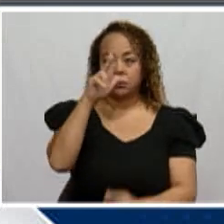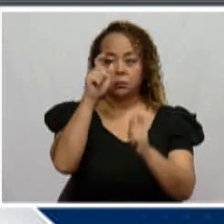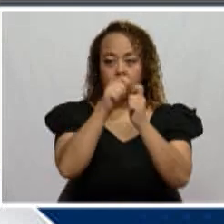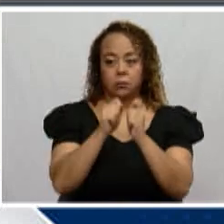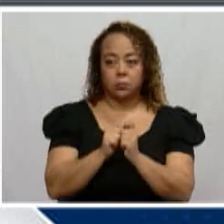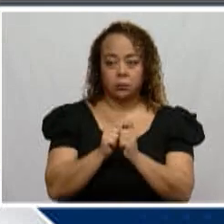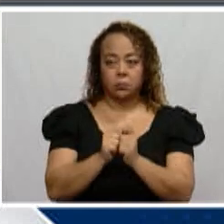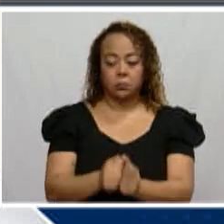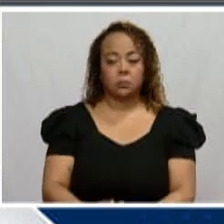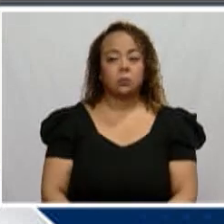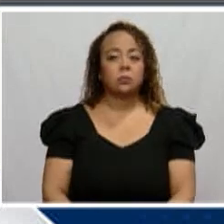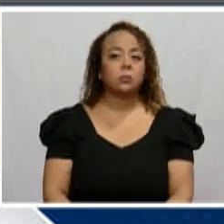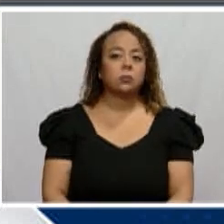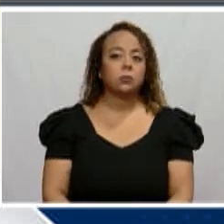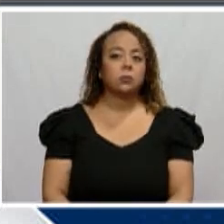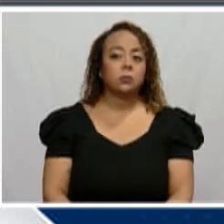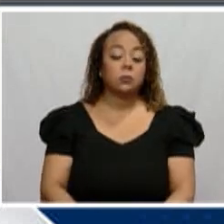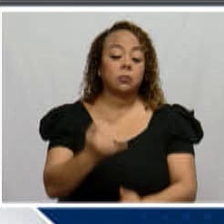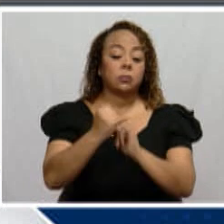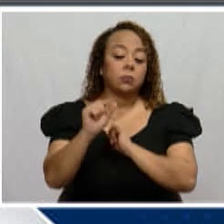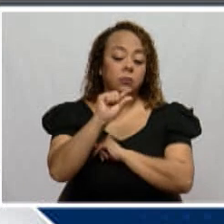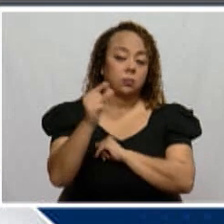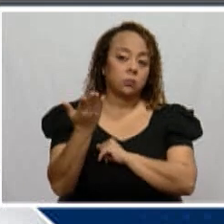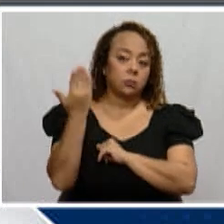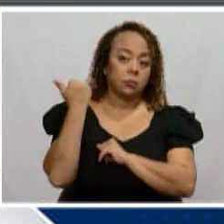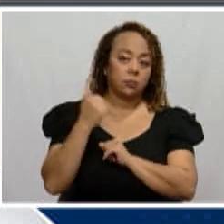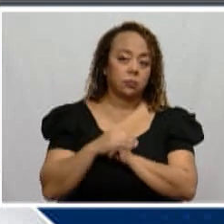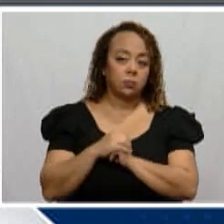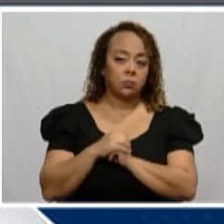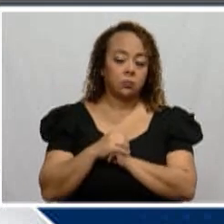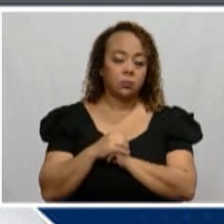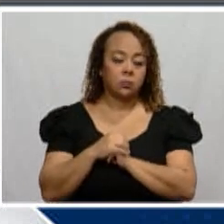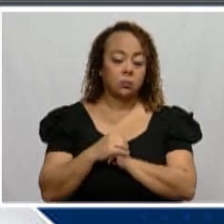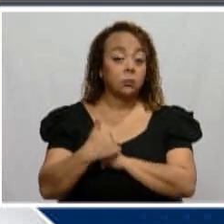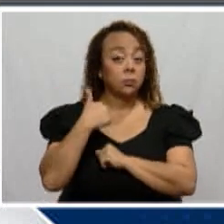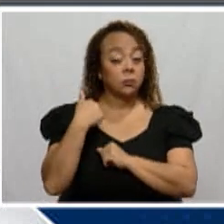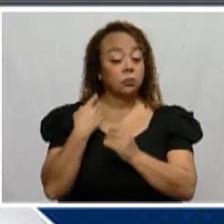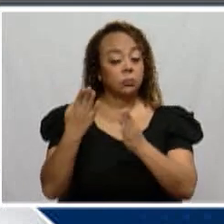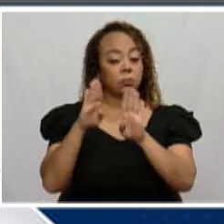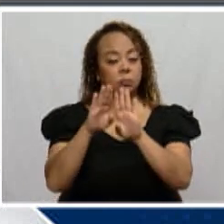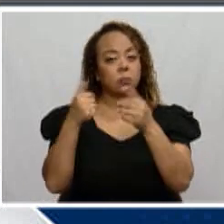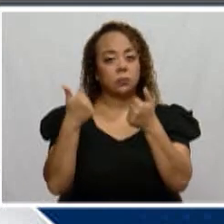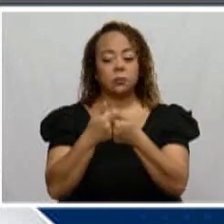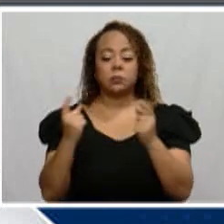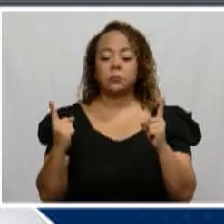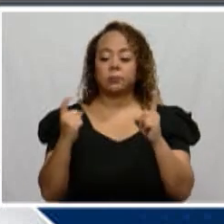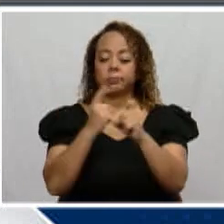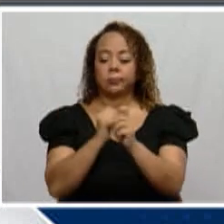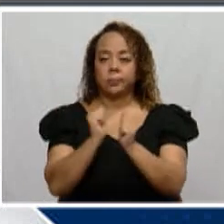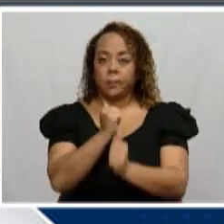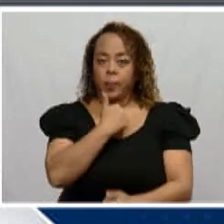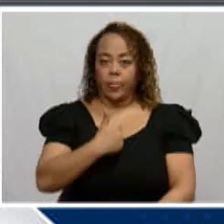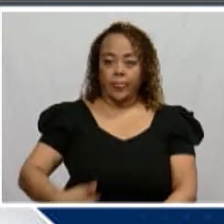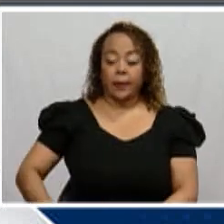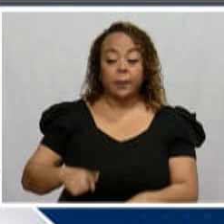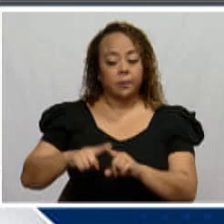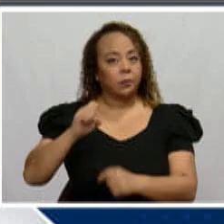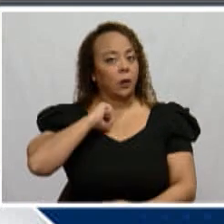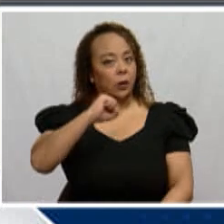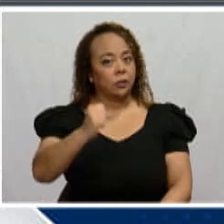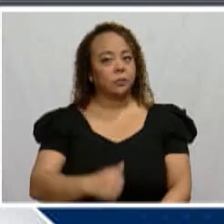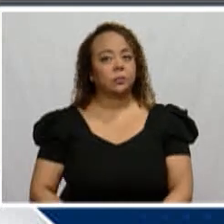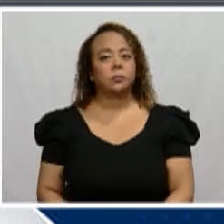puntos el fin de semana anterior tuvo un cierre de partido complicadísimo con herediano pero ganó